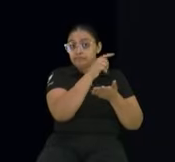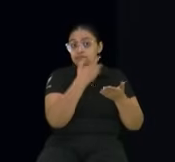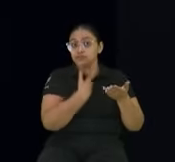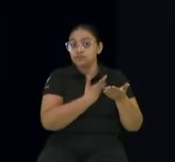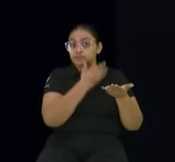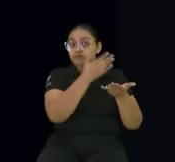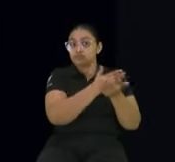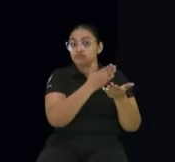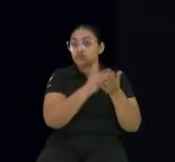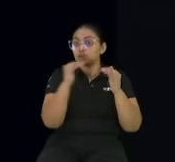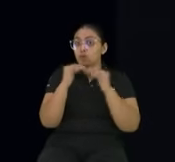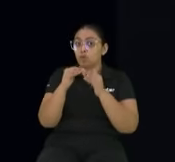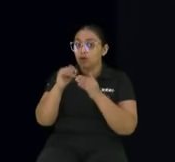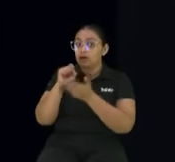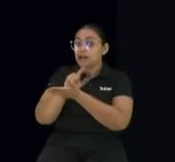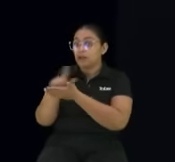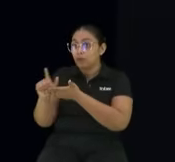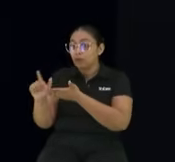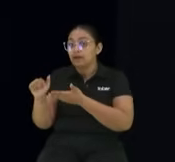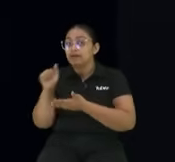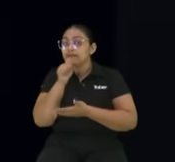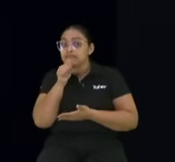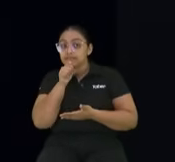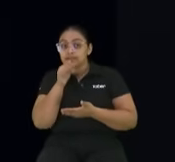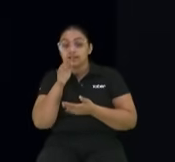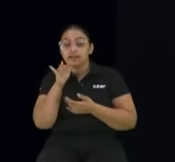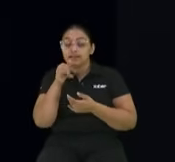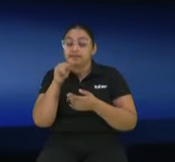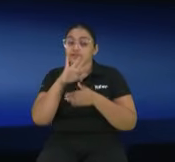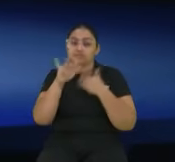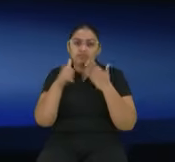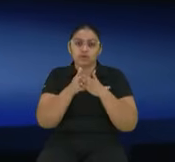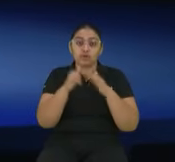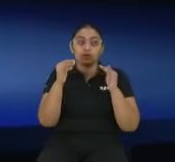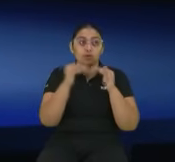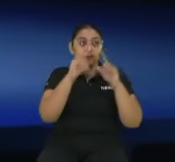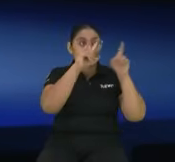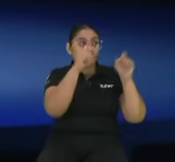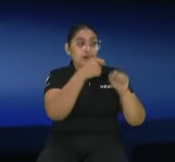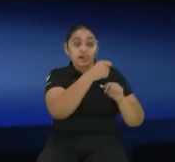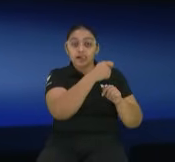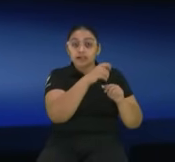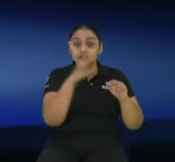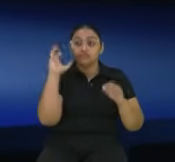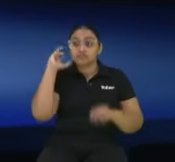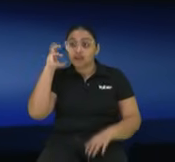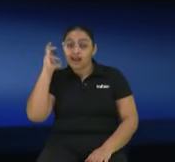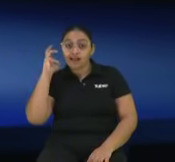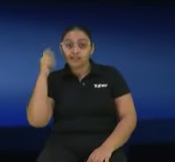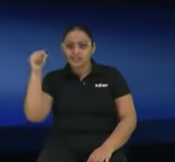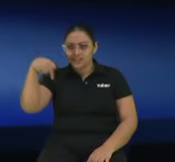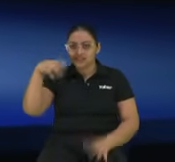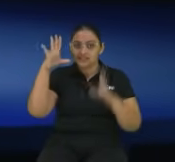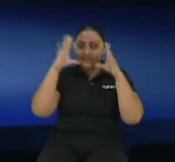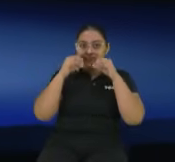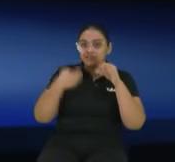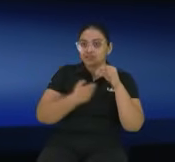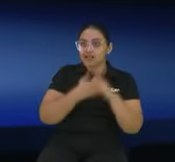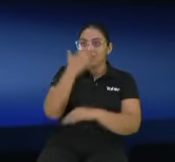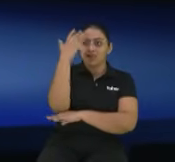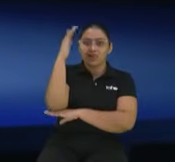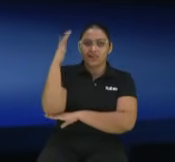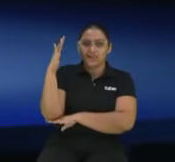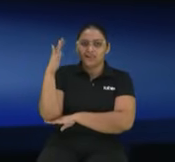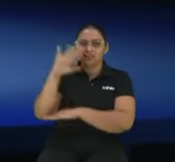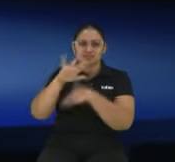atendimos a todos los que escuchan radio Bautista hoy atendimos a todos los que ven Canal 17 y estamos a esta hora de la noche en un culto que glorifica a Dios Esto no